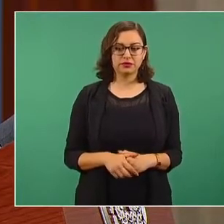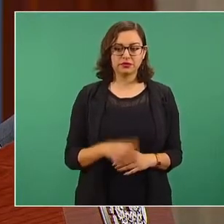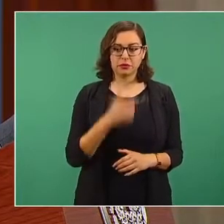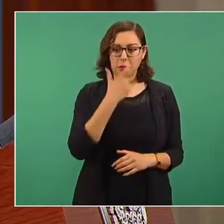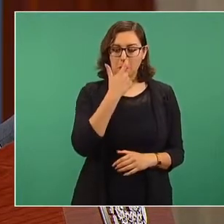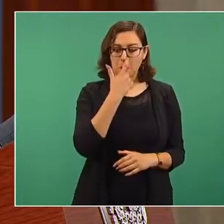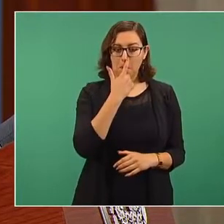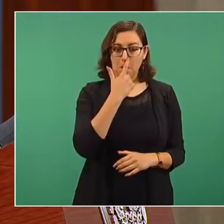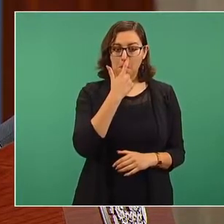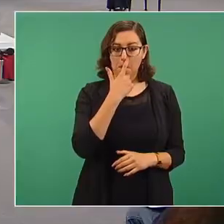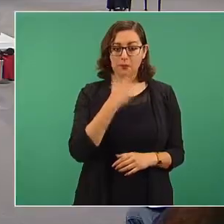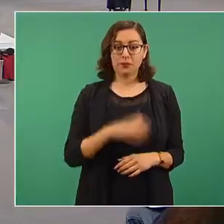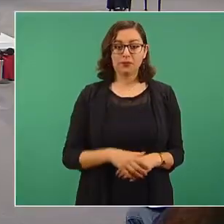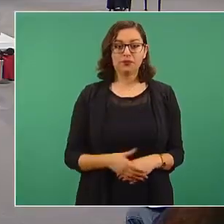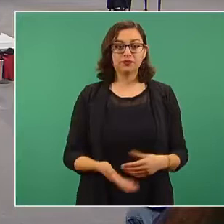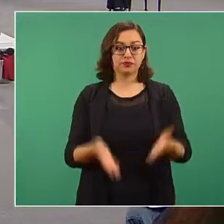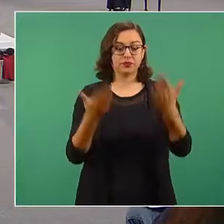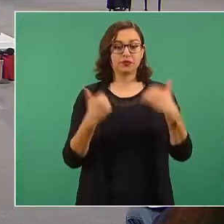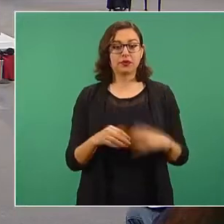El financiero.